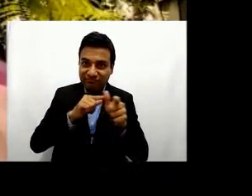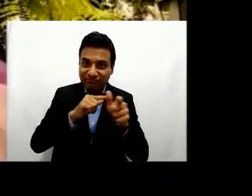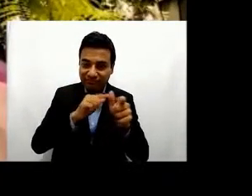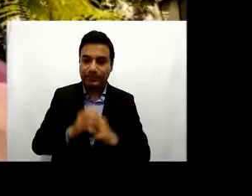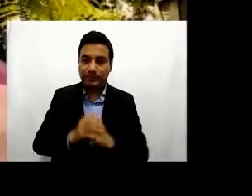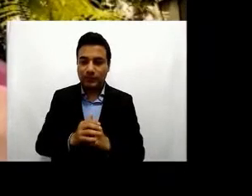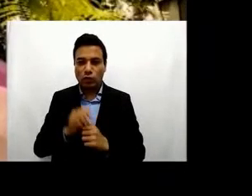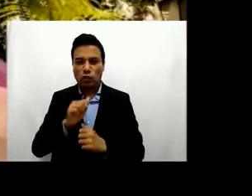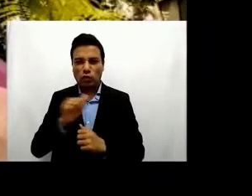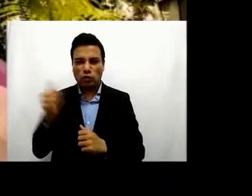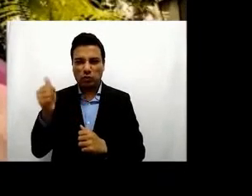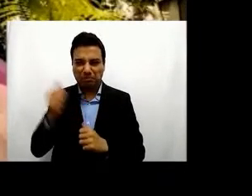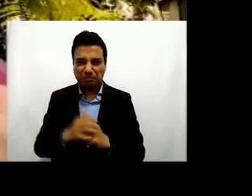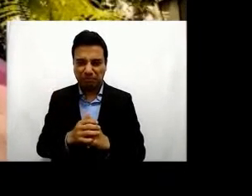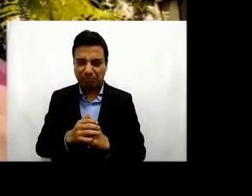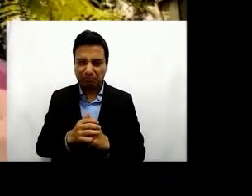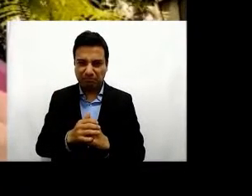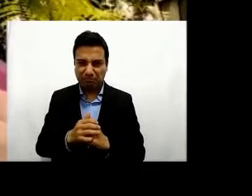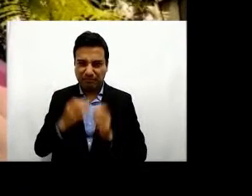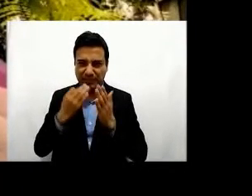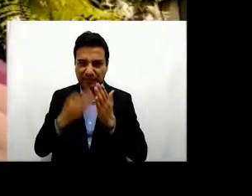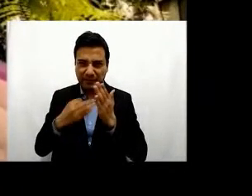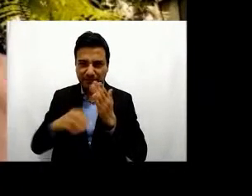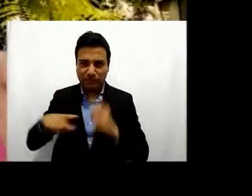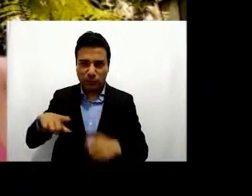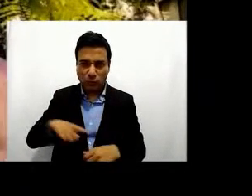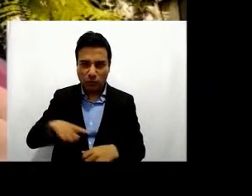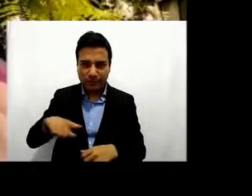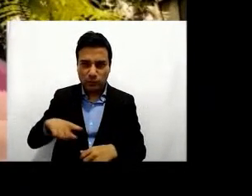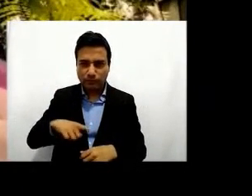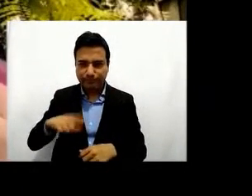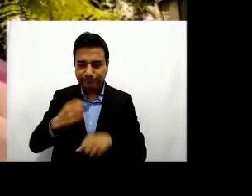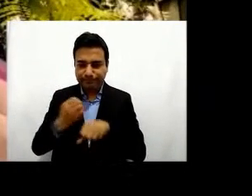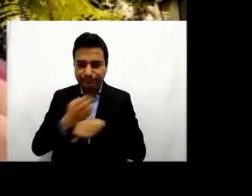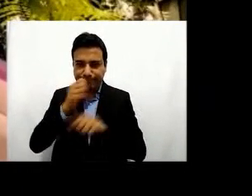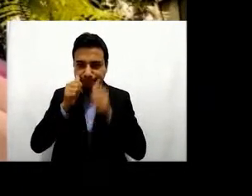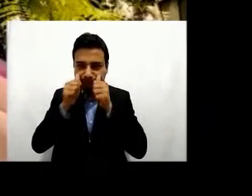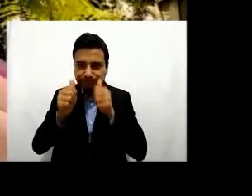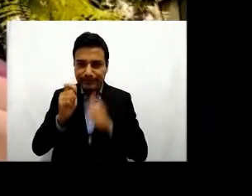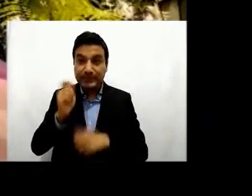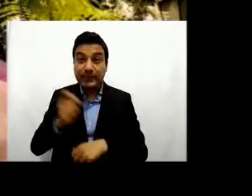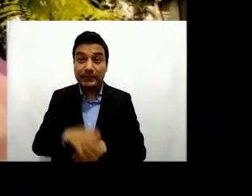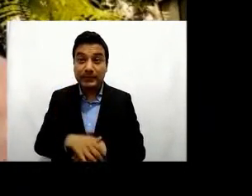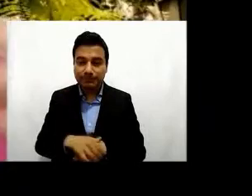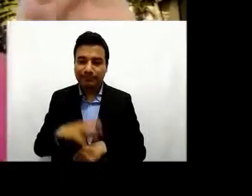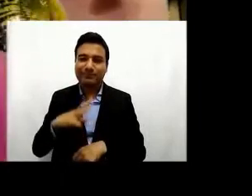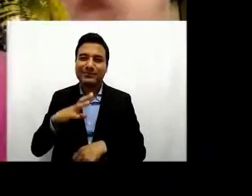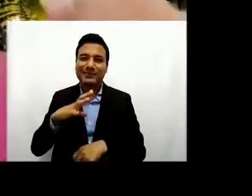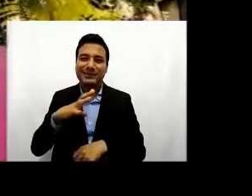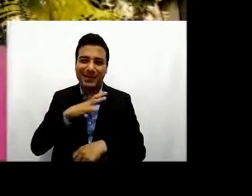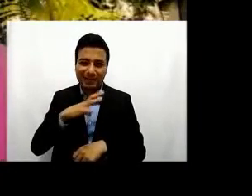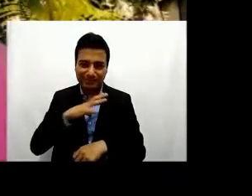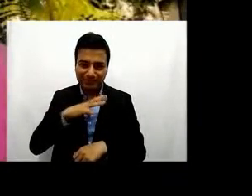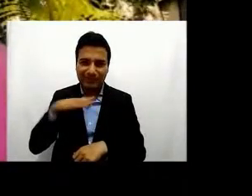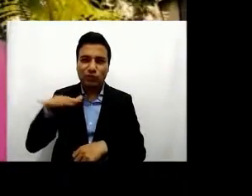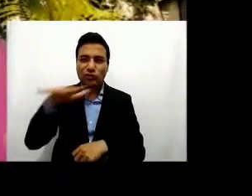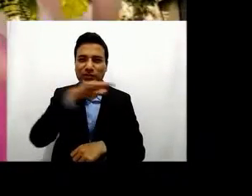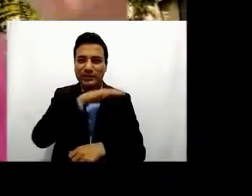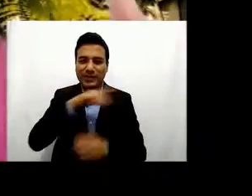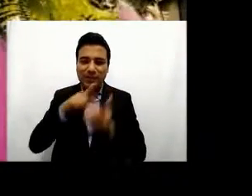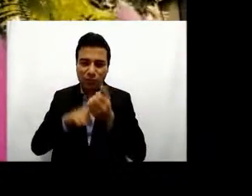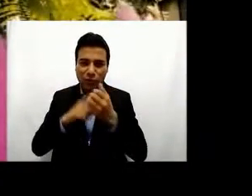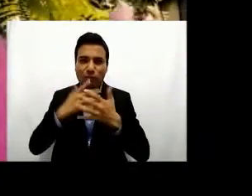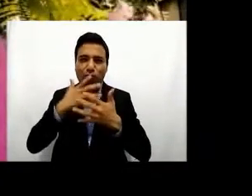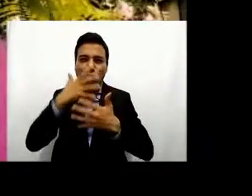requirieron de atención desde el gobierno del estado fue las desigualdades y las violencias estructurales, ¿no? Fue como